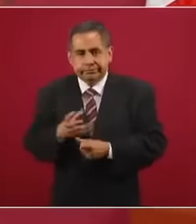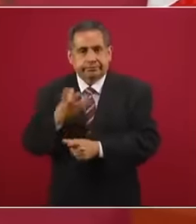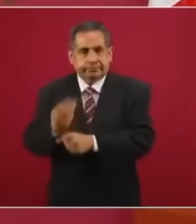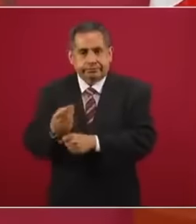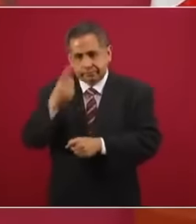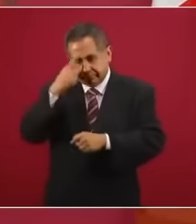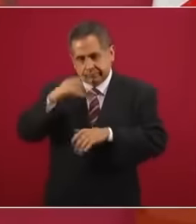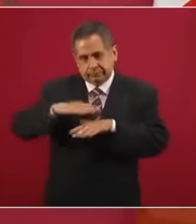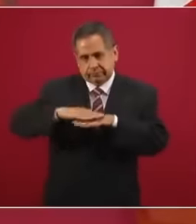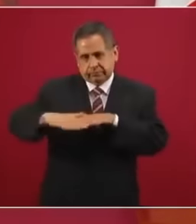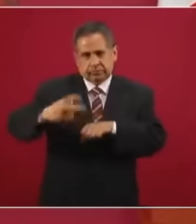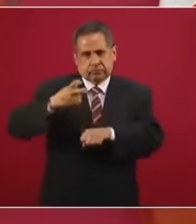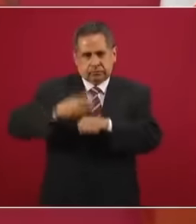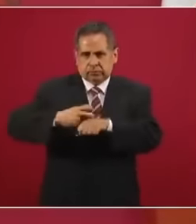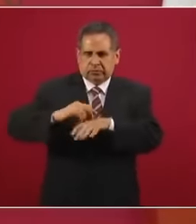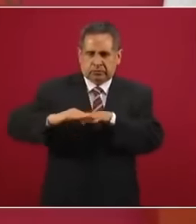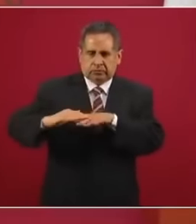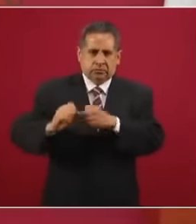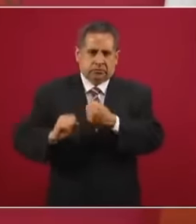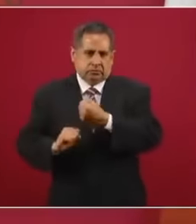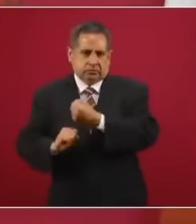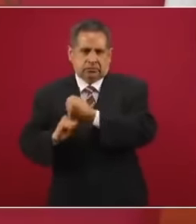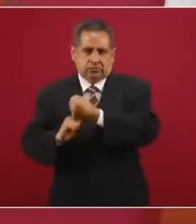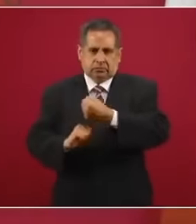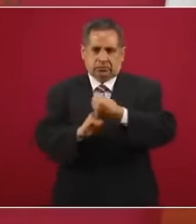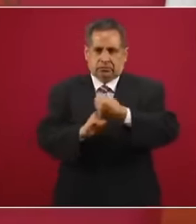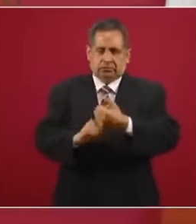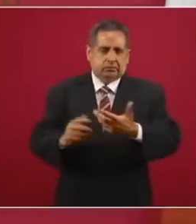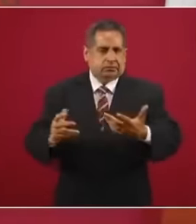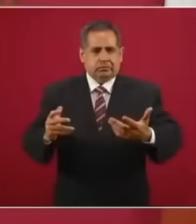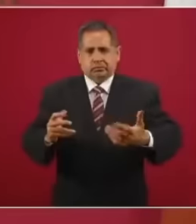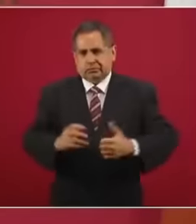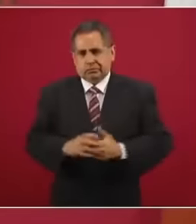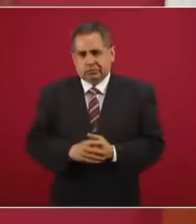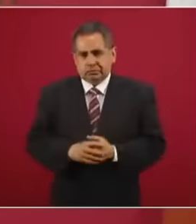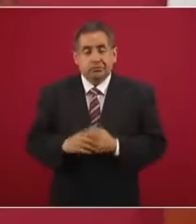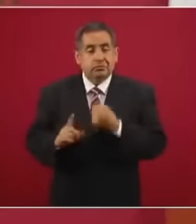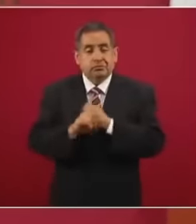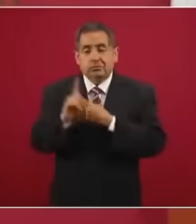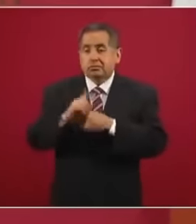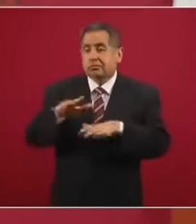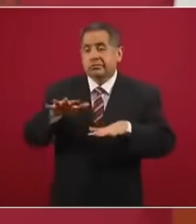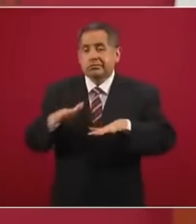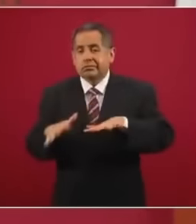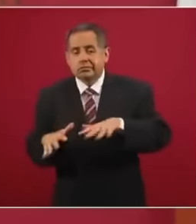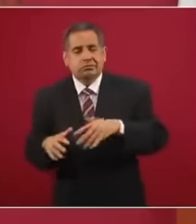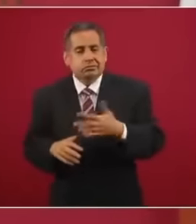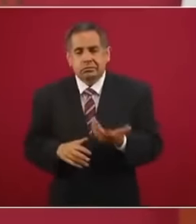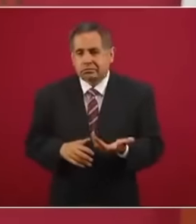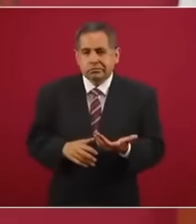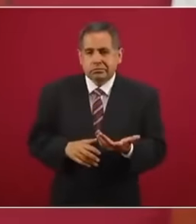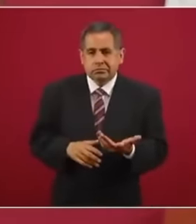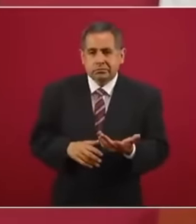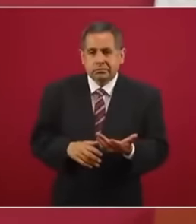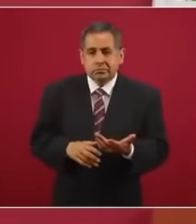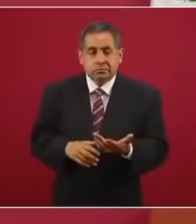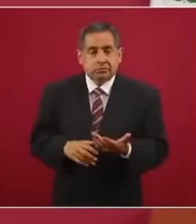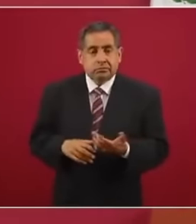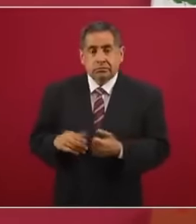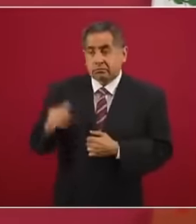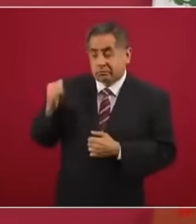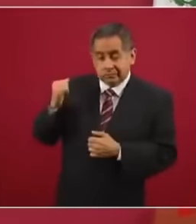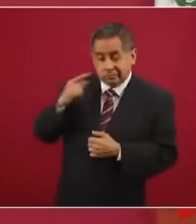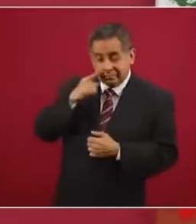para estabilizar las estructuras por problemas de hundimiento, y no está, porque